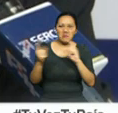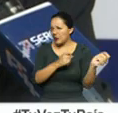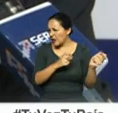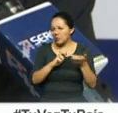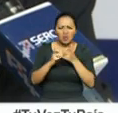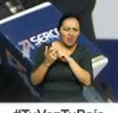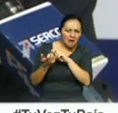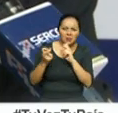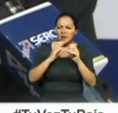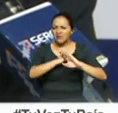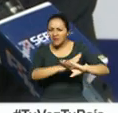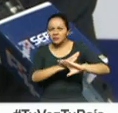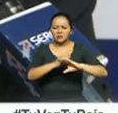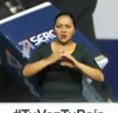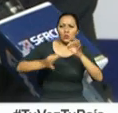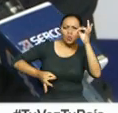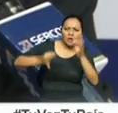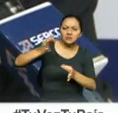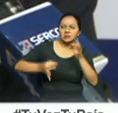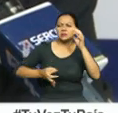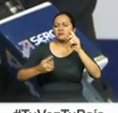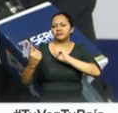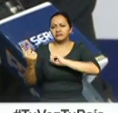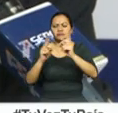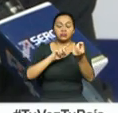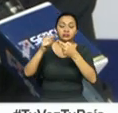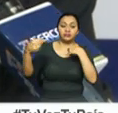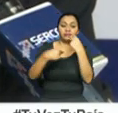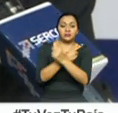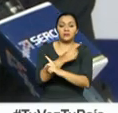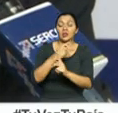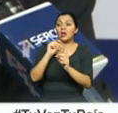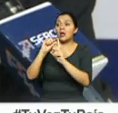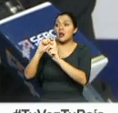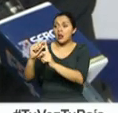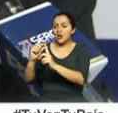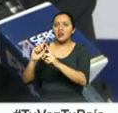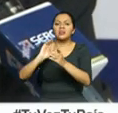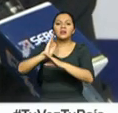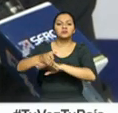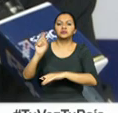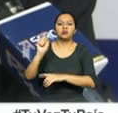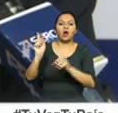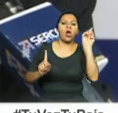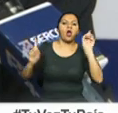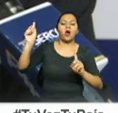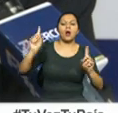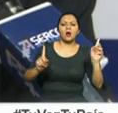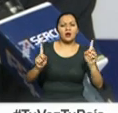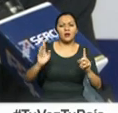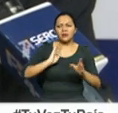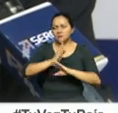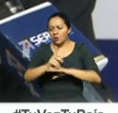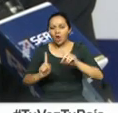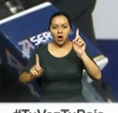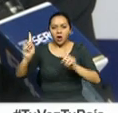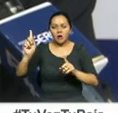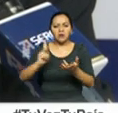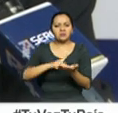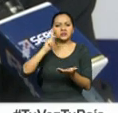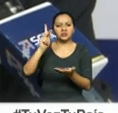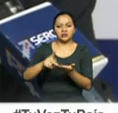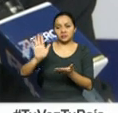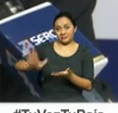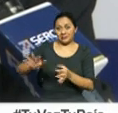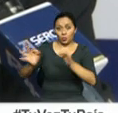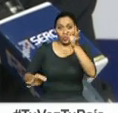quien optó por defenderse en una audiencia oral pública y contradictoria en los tribunales de Pichincha, los tribunales penales de Pichincha,